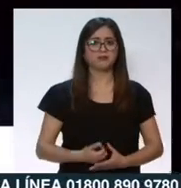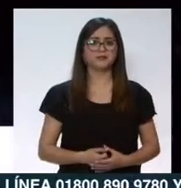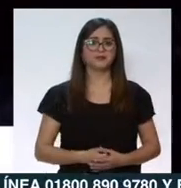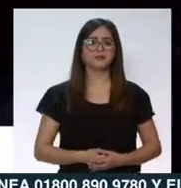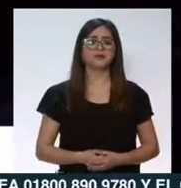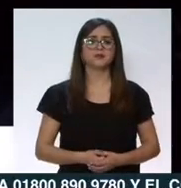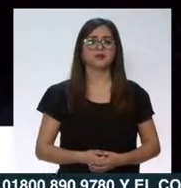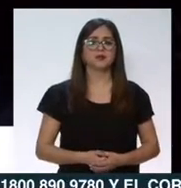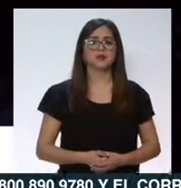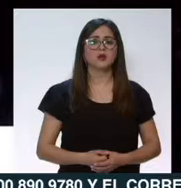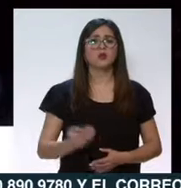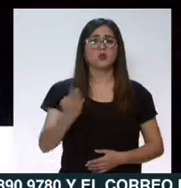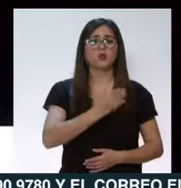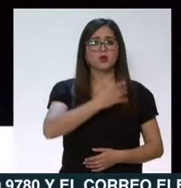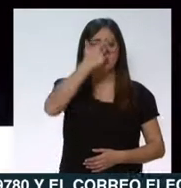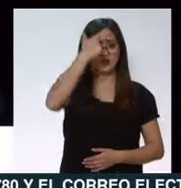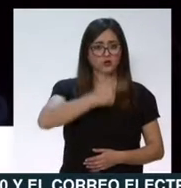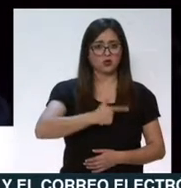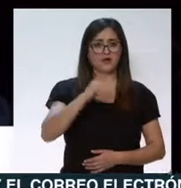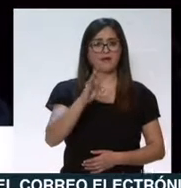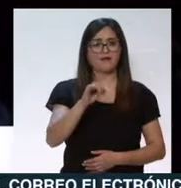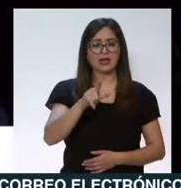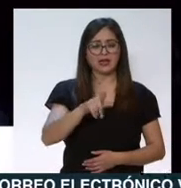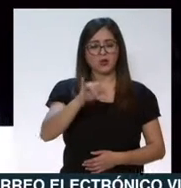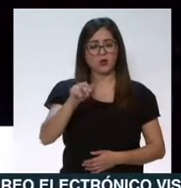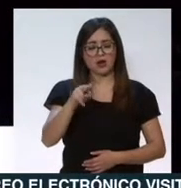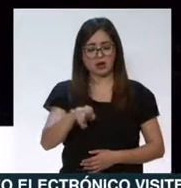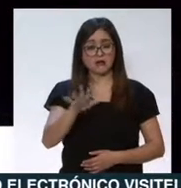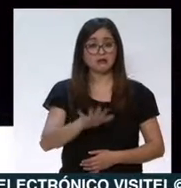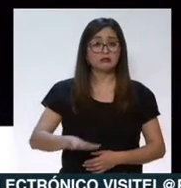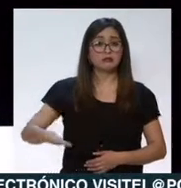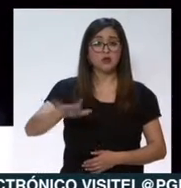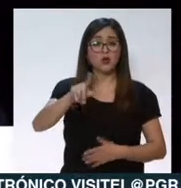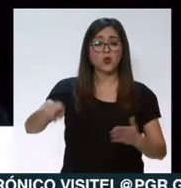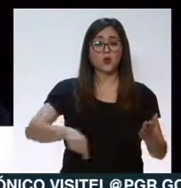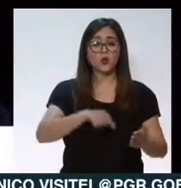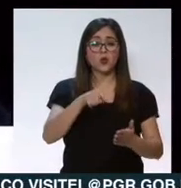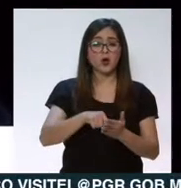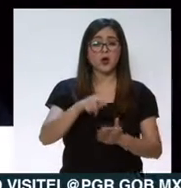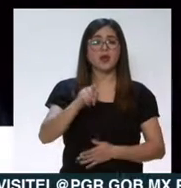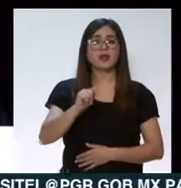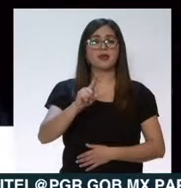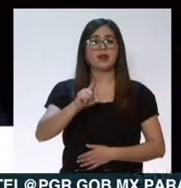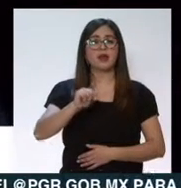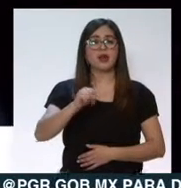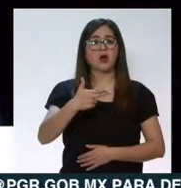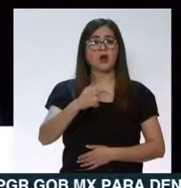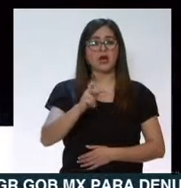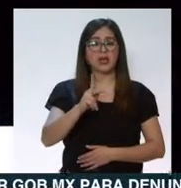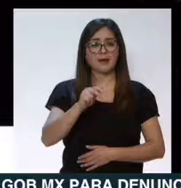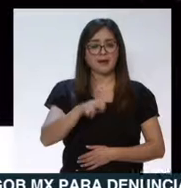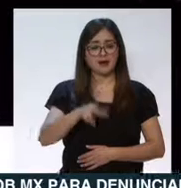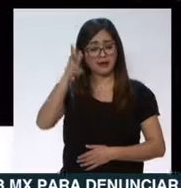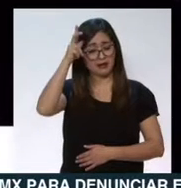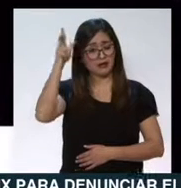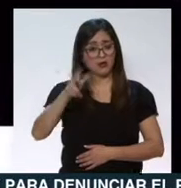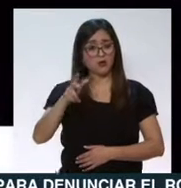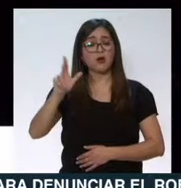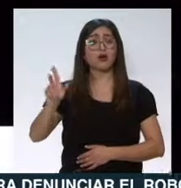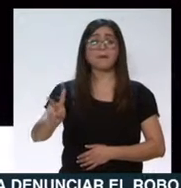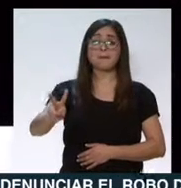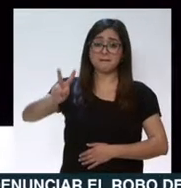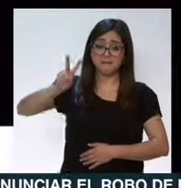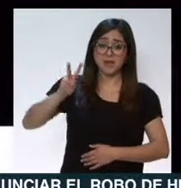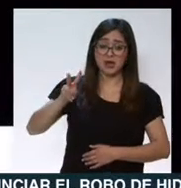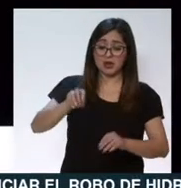Muy buenas noches, Feli y Juan. Les estamos reportando desde la zona cero en el municipio de Tlahuelilpan, Hidalgo, donde el pasado viernes una fuga